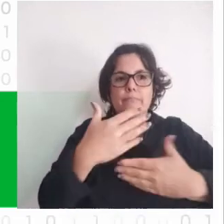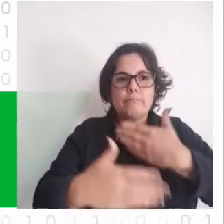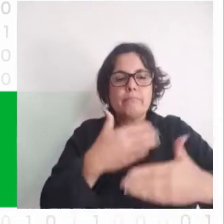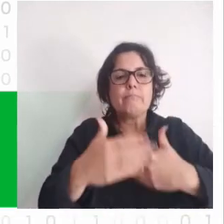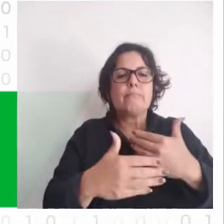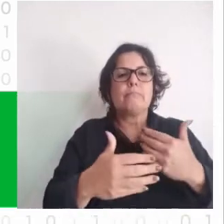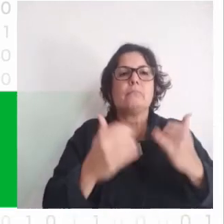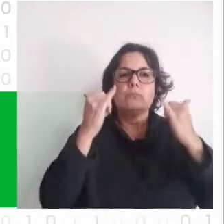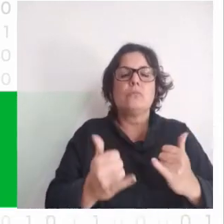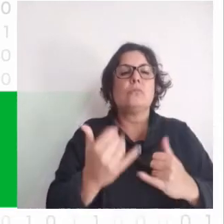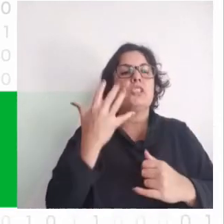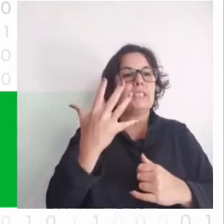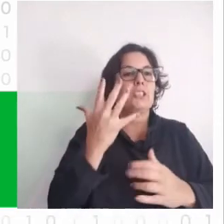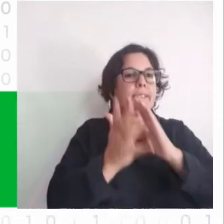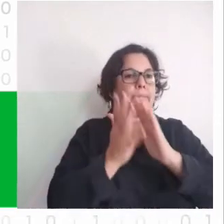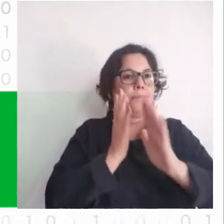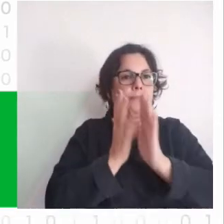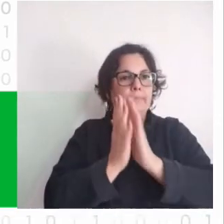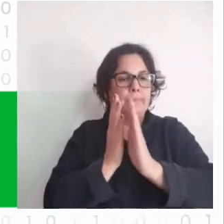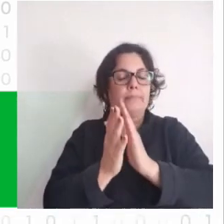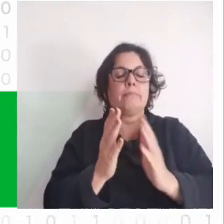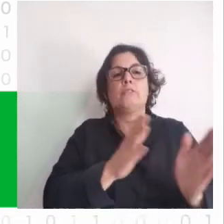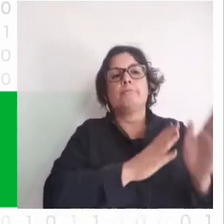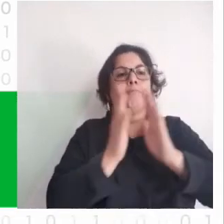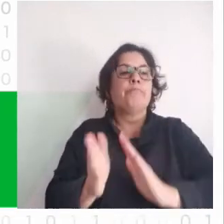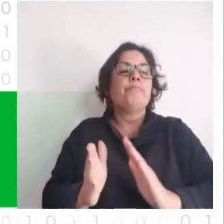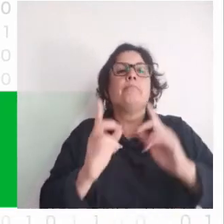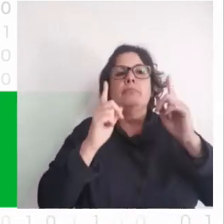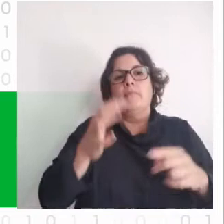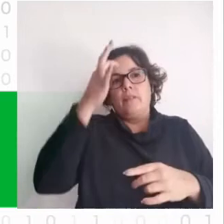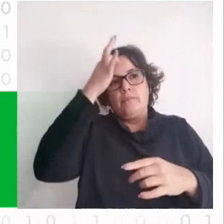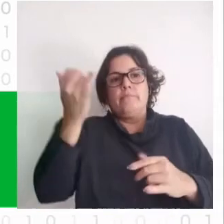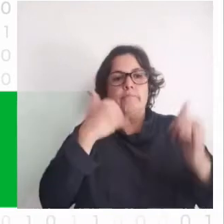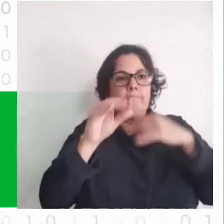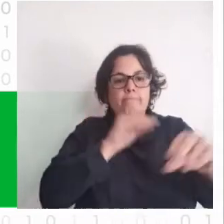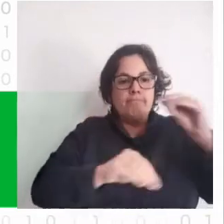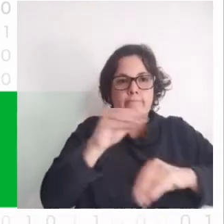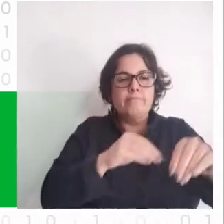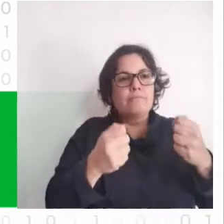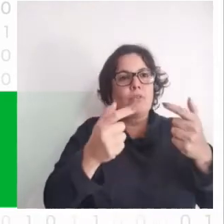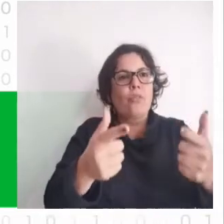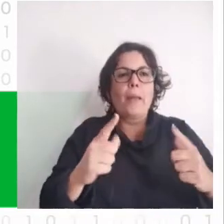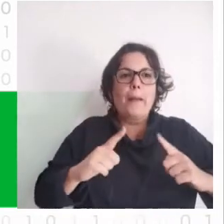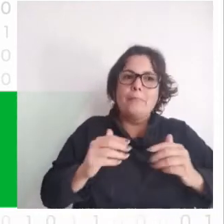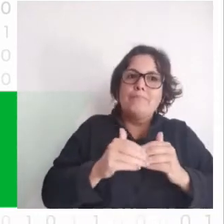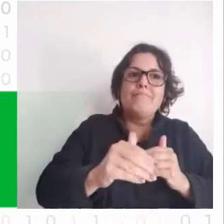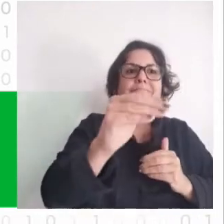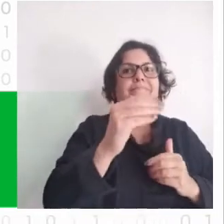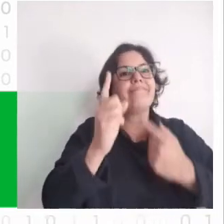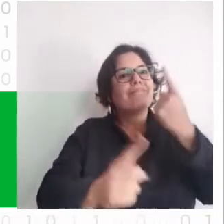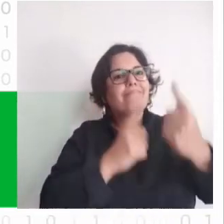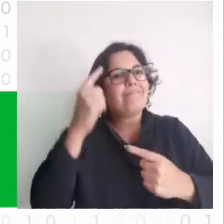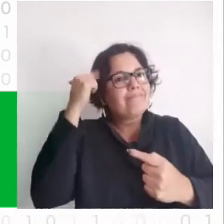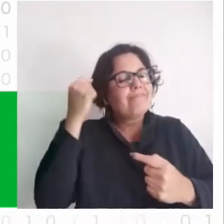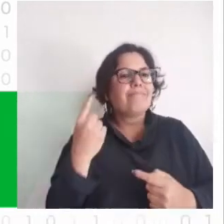5 tratamientos, y por el otro lado, la ciencia de datos arroja luz sobre algunas experiencias individuales también